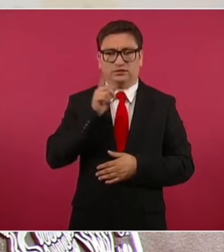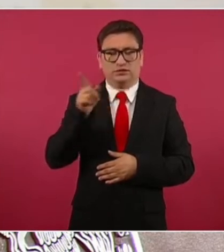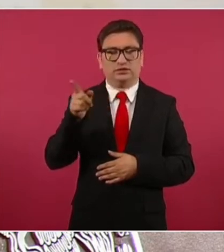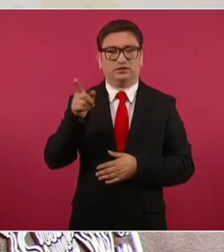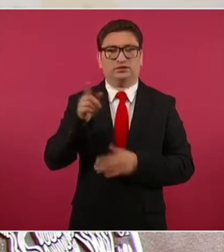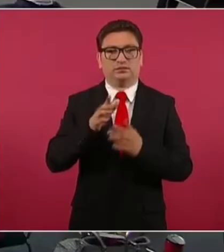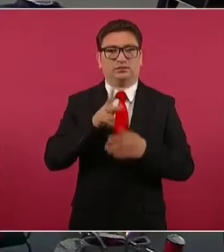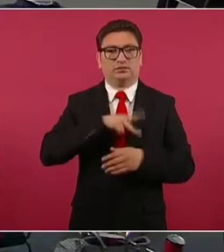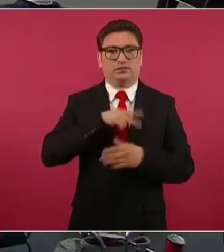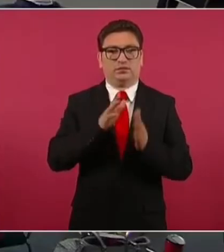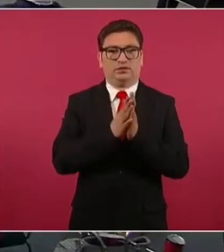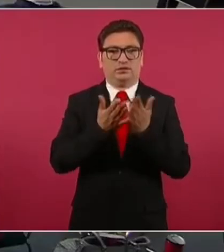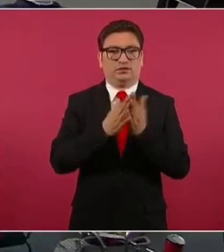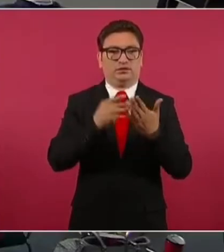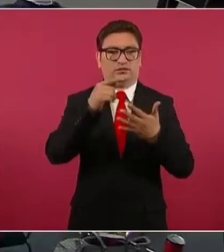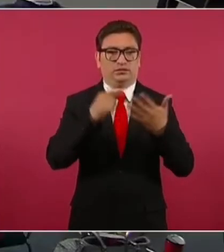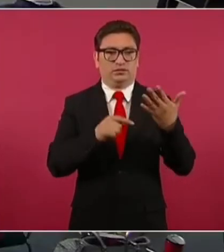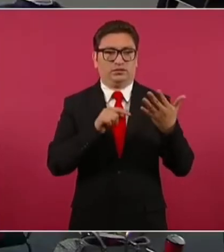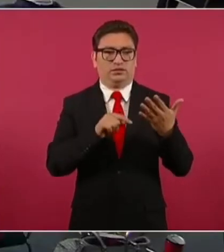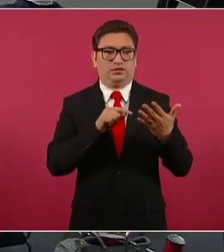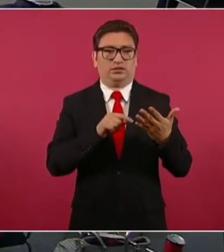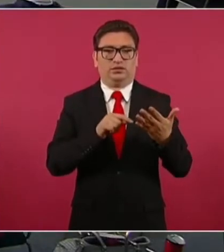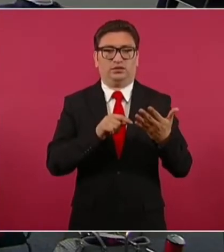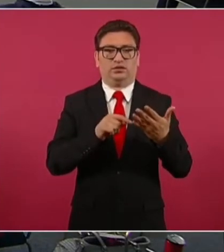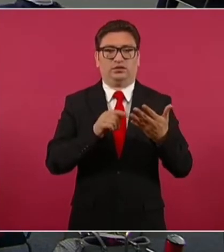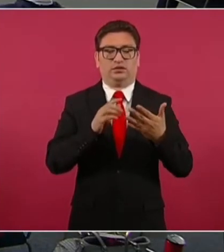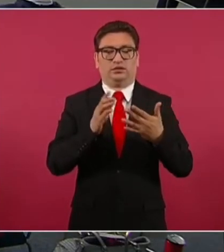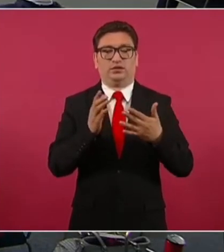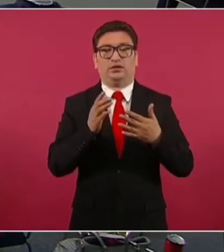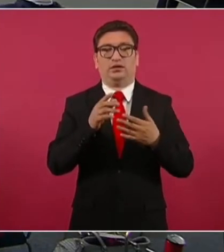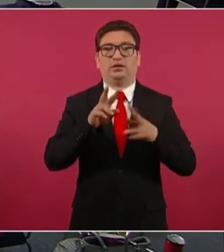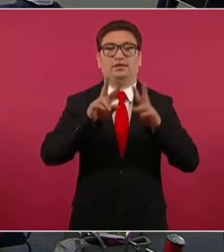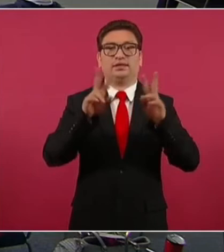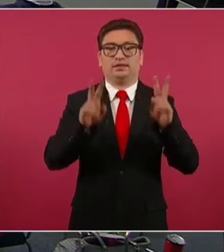Está en mi libro de A la mitad del camino.